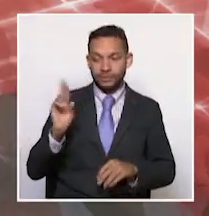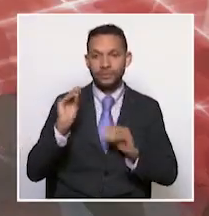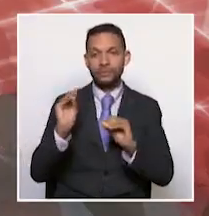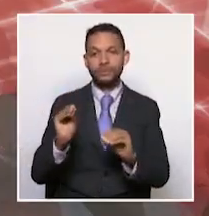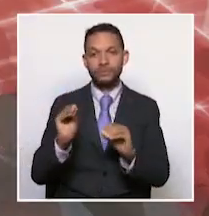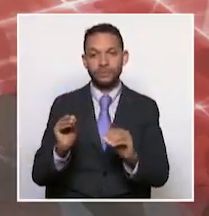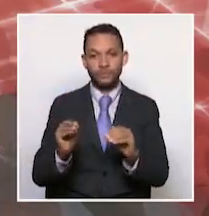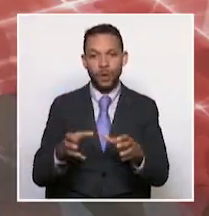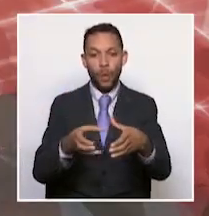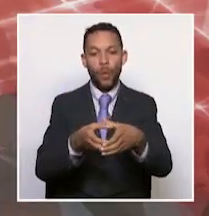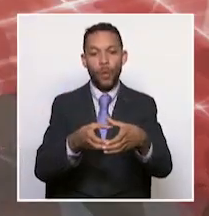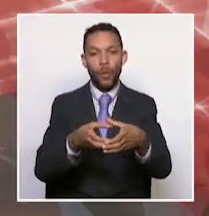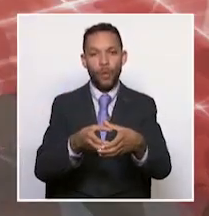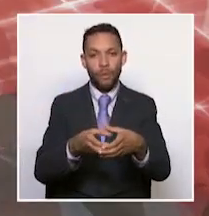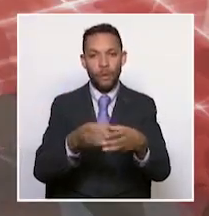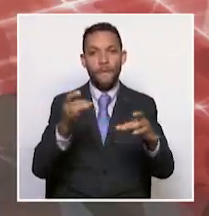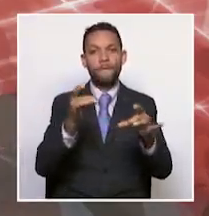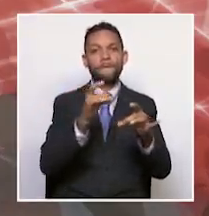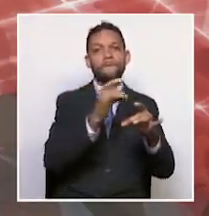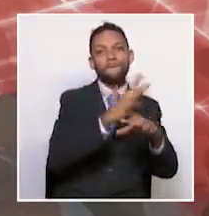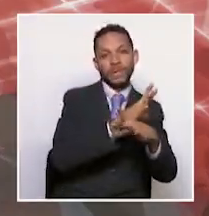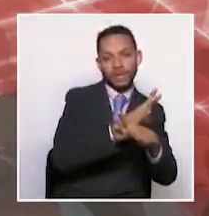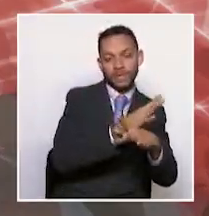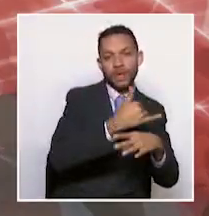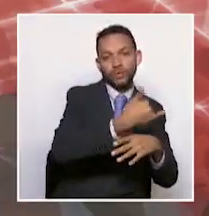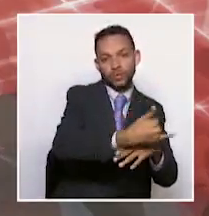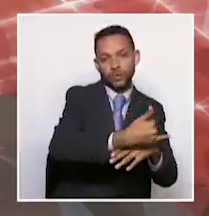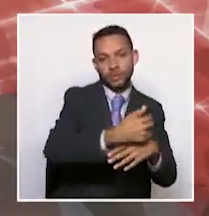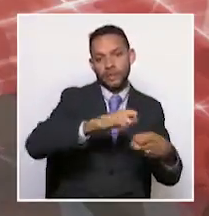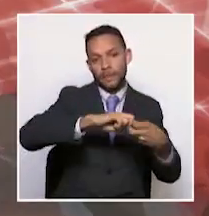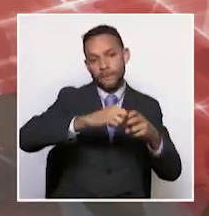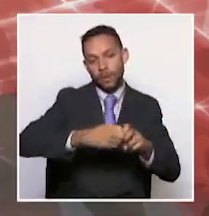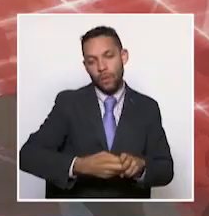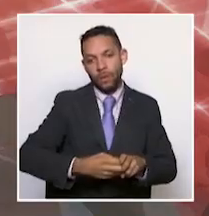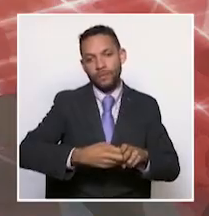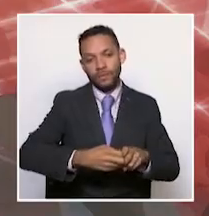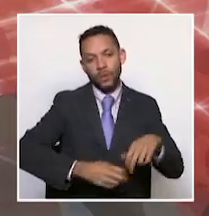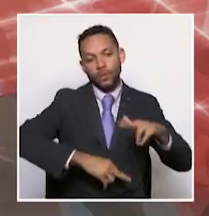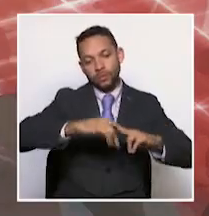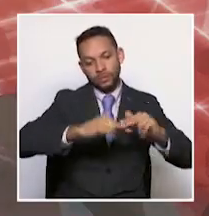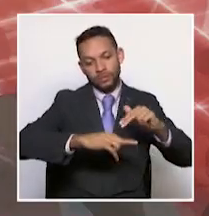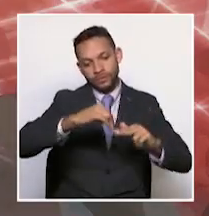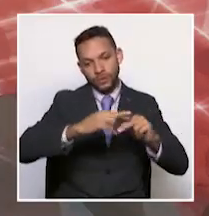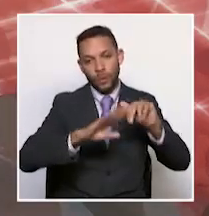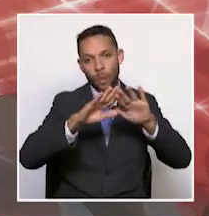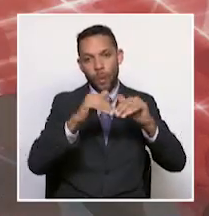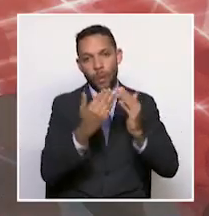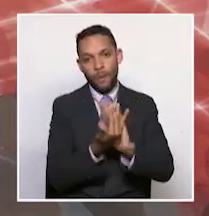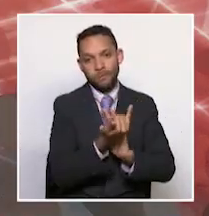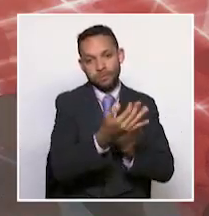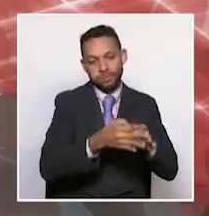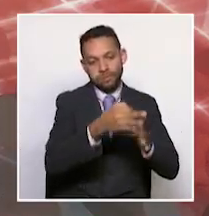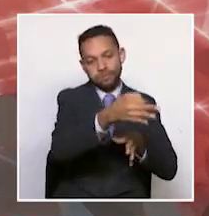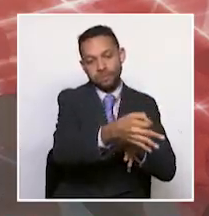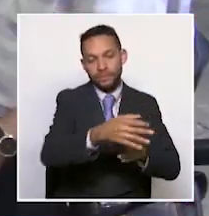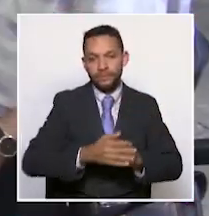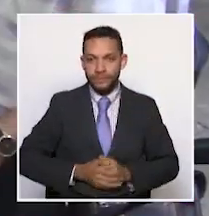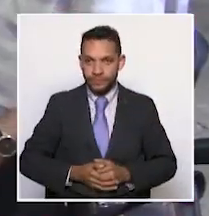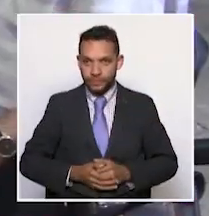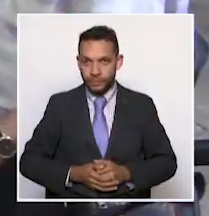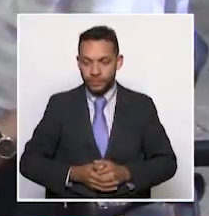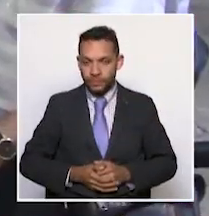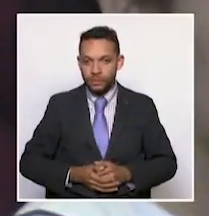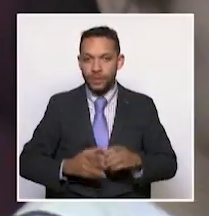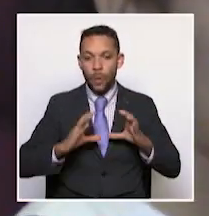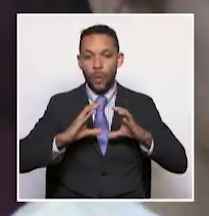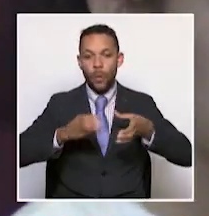con los habitantes de La Virginia las dificultades que existen para la construcción de 4 nuevos colegios en el municipio. Ante la